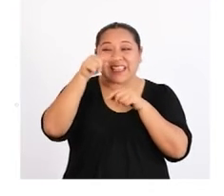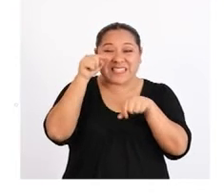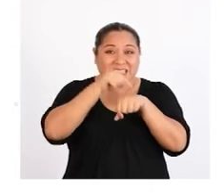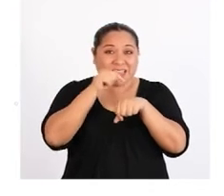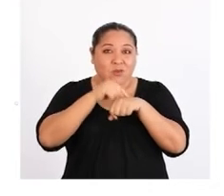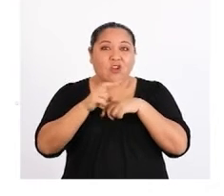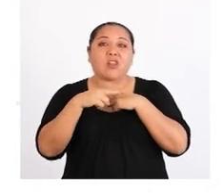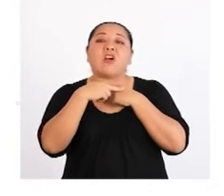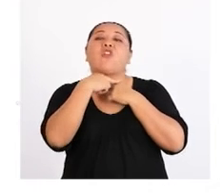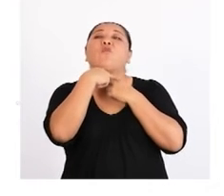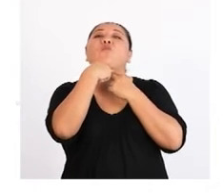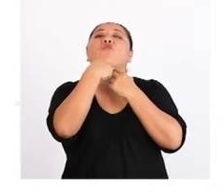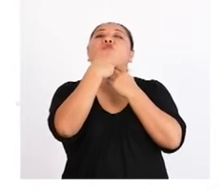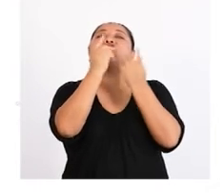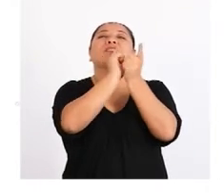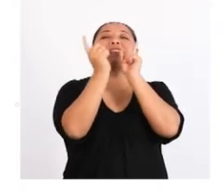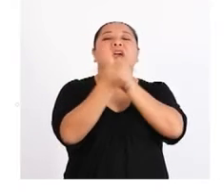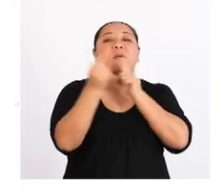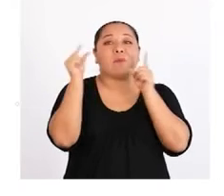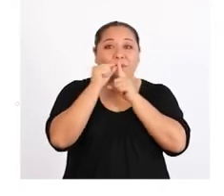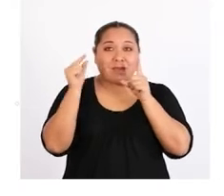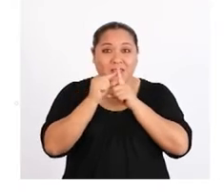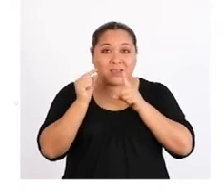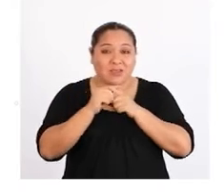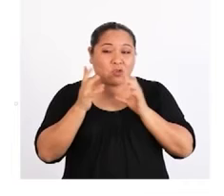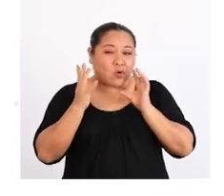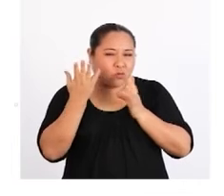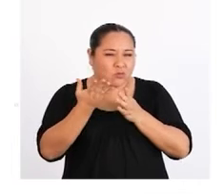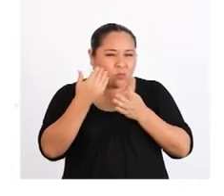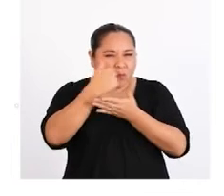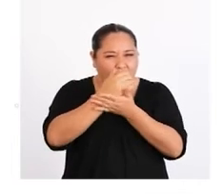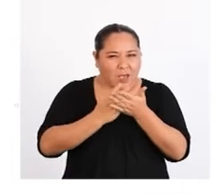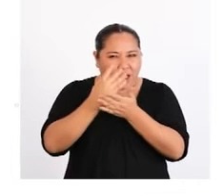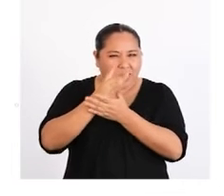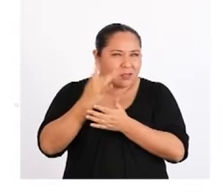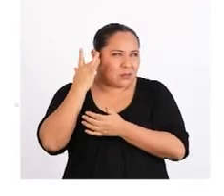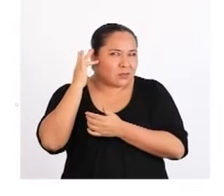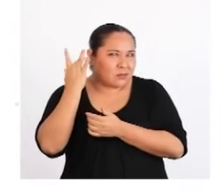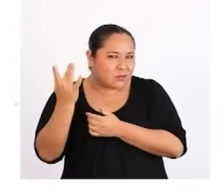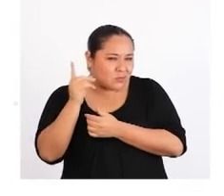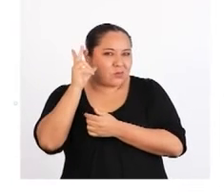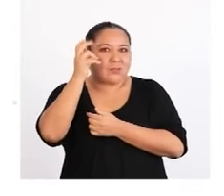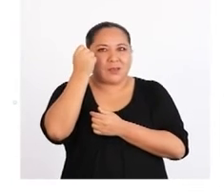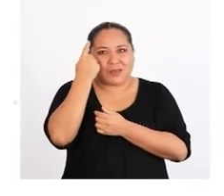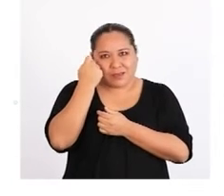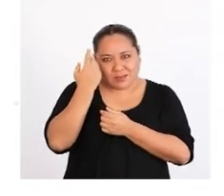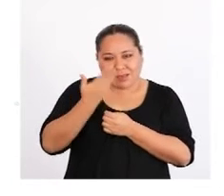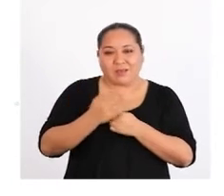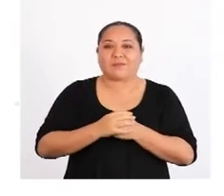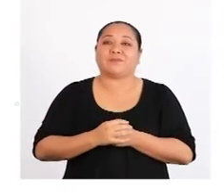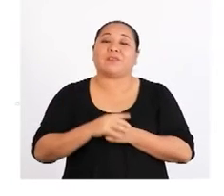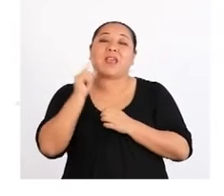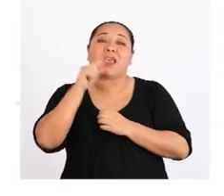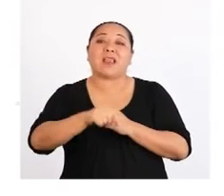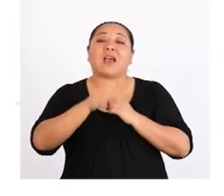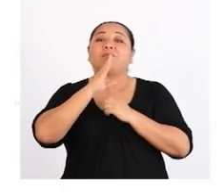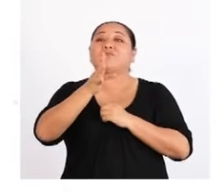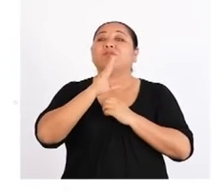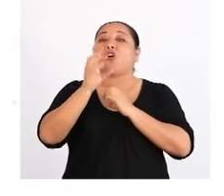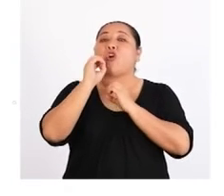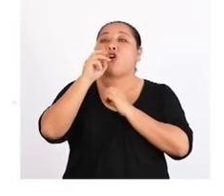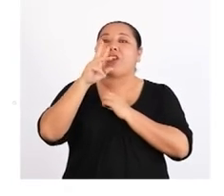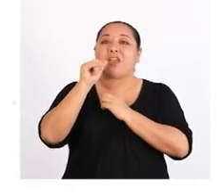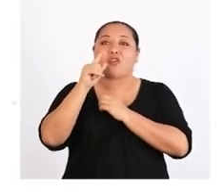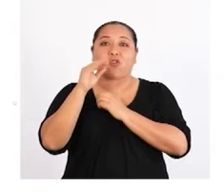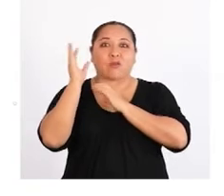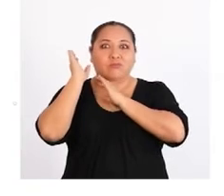momento, la voz se convierte en palabras, que son unidades sonoras con sentido. En la oratoria,